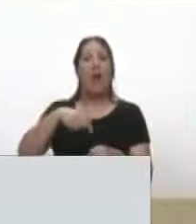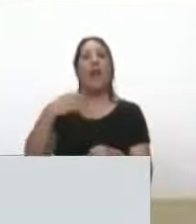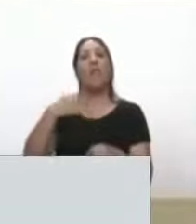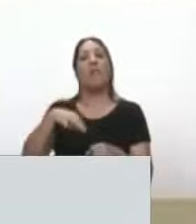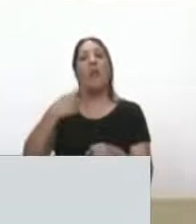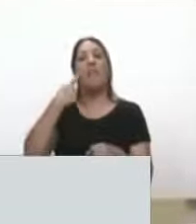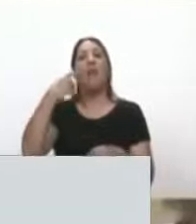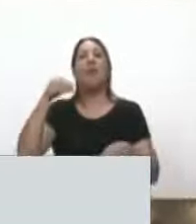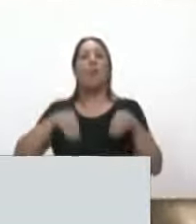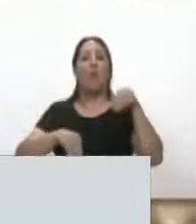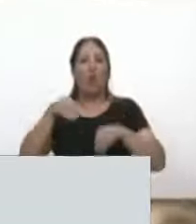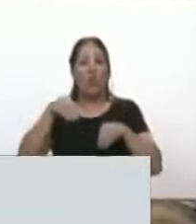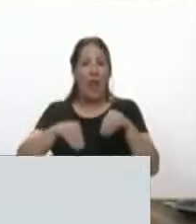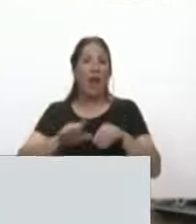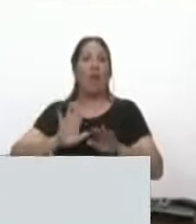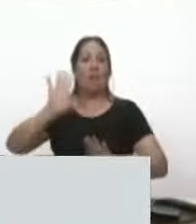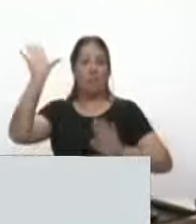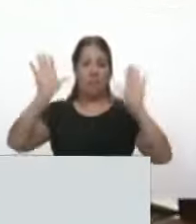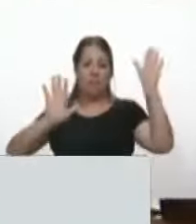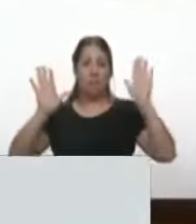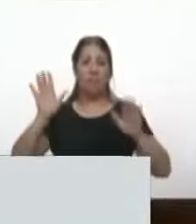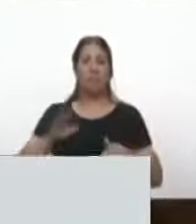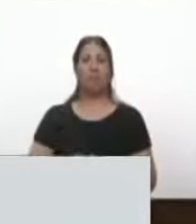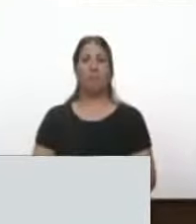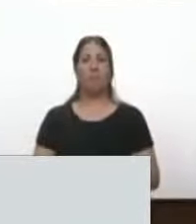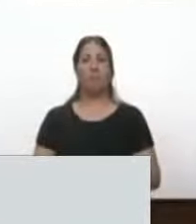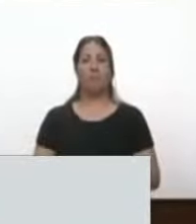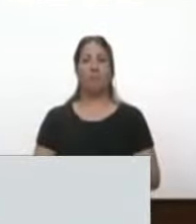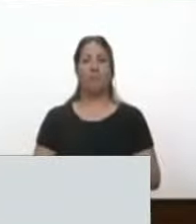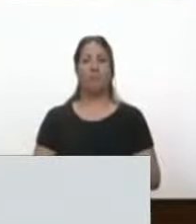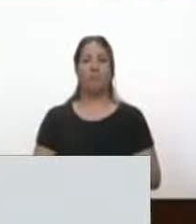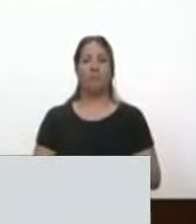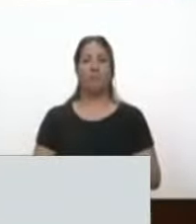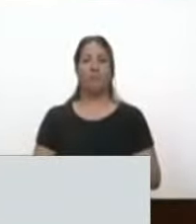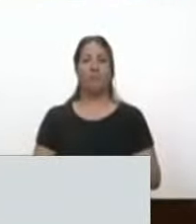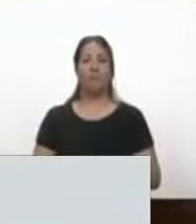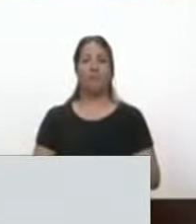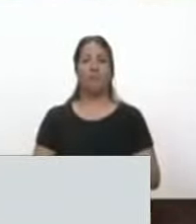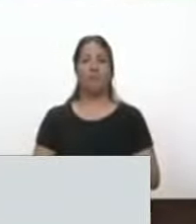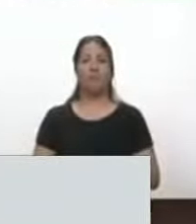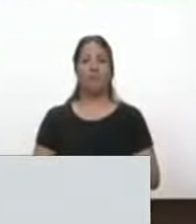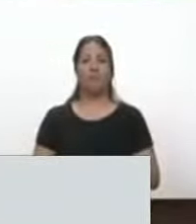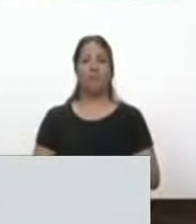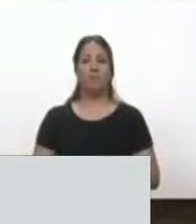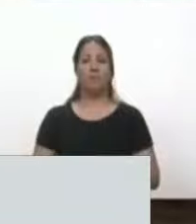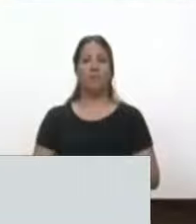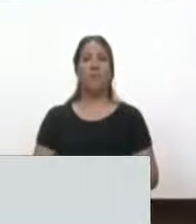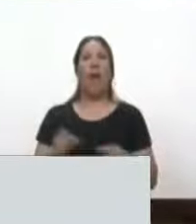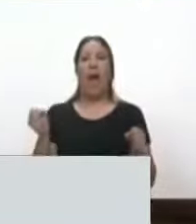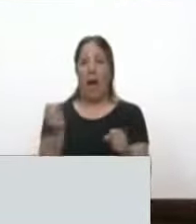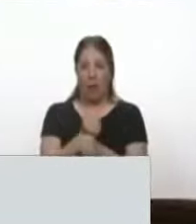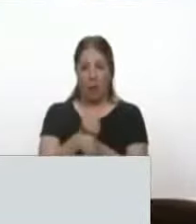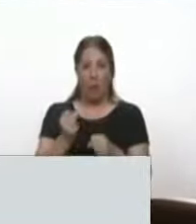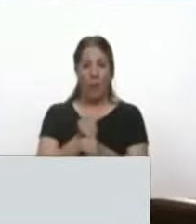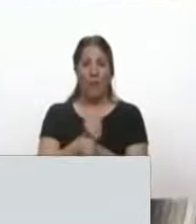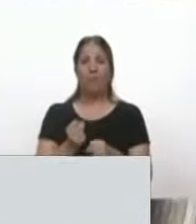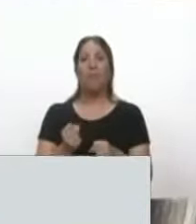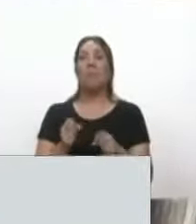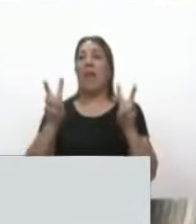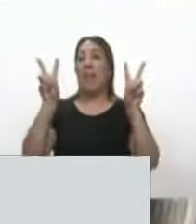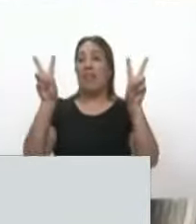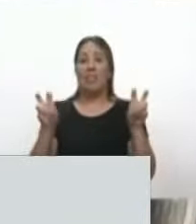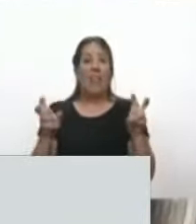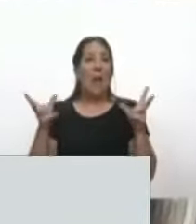aprovecharon el final de este encuentro para tratar un proyecto de resolución sobre tablas y de esta manera aprobaron el aumento de